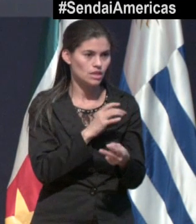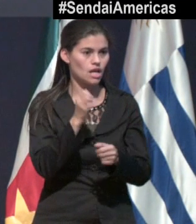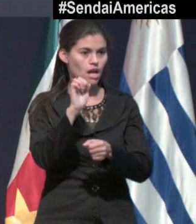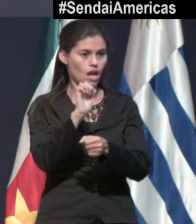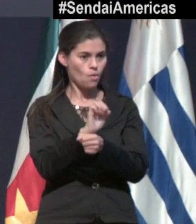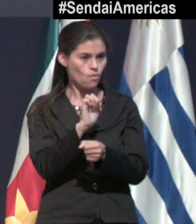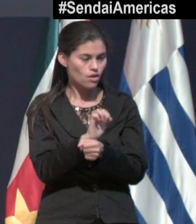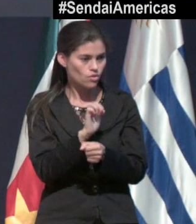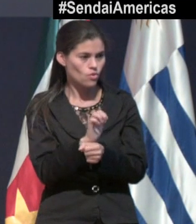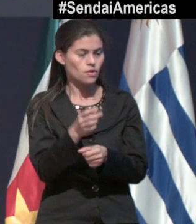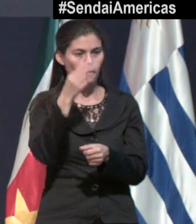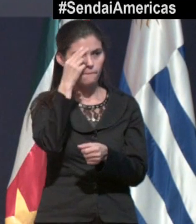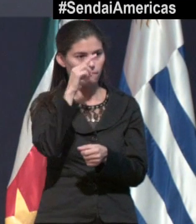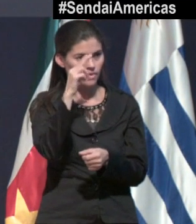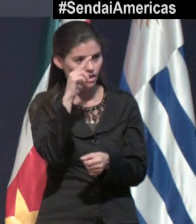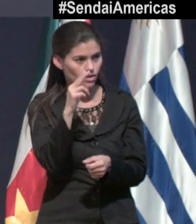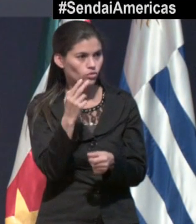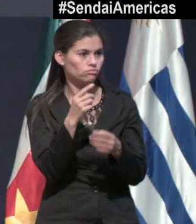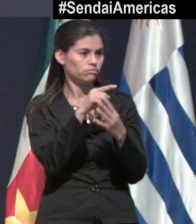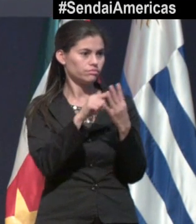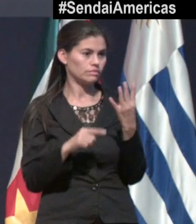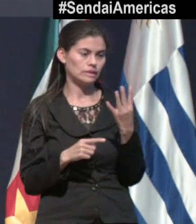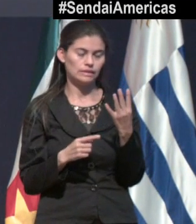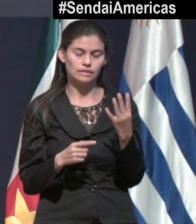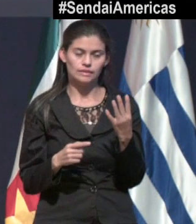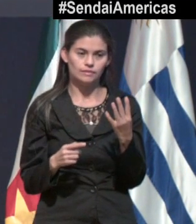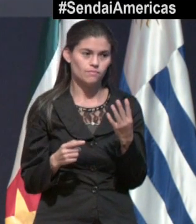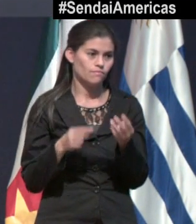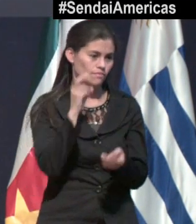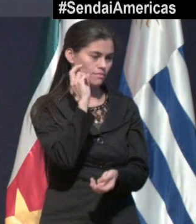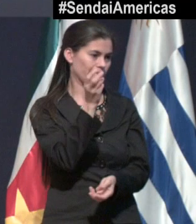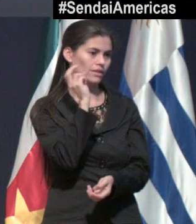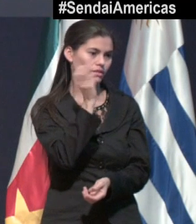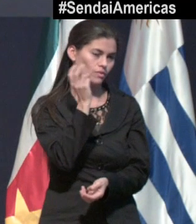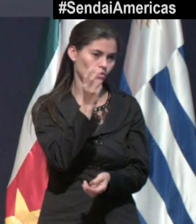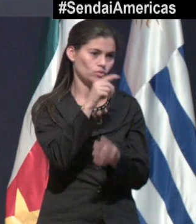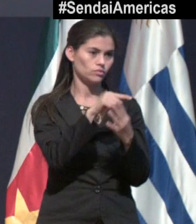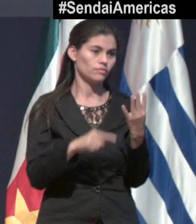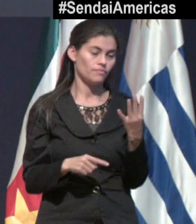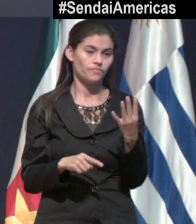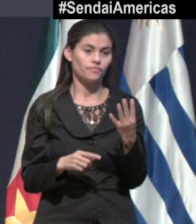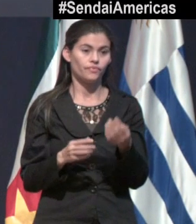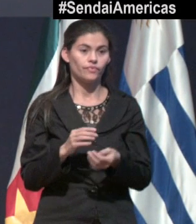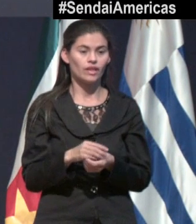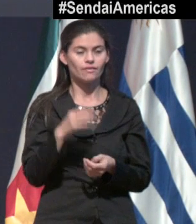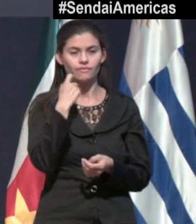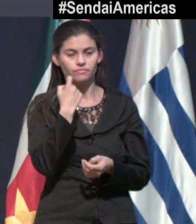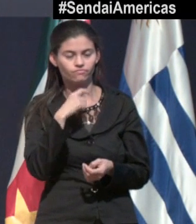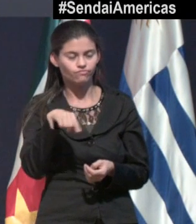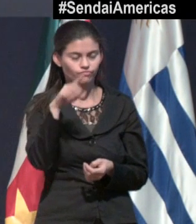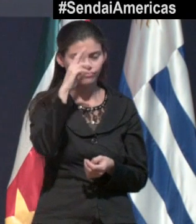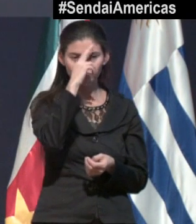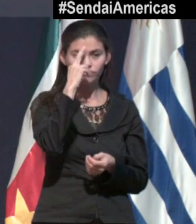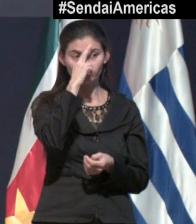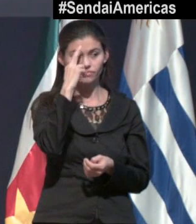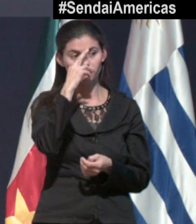Ecuador, México, que están bastante expuestos. Entonces es un tema, yo creo que de reflexión en